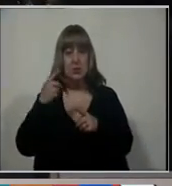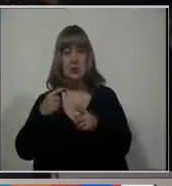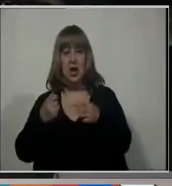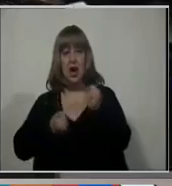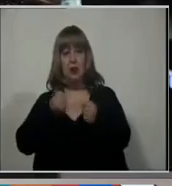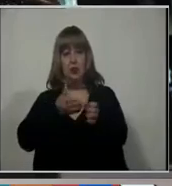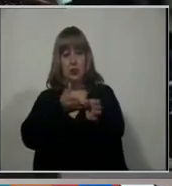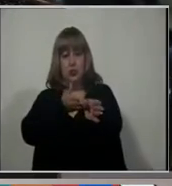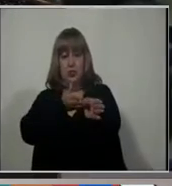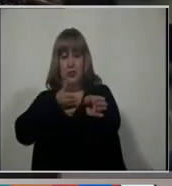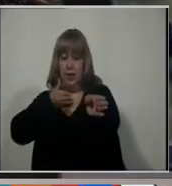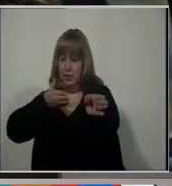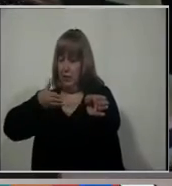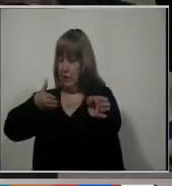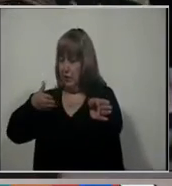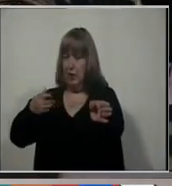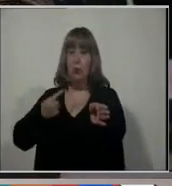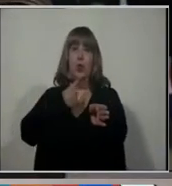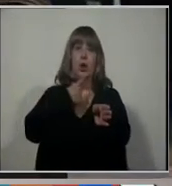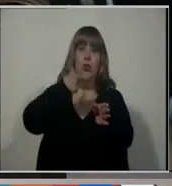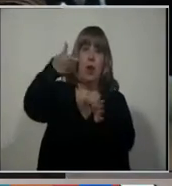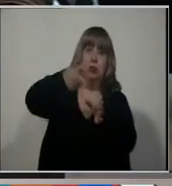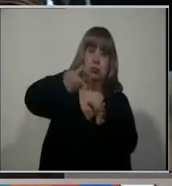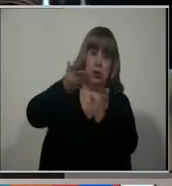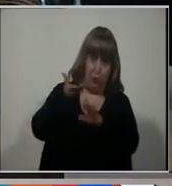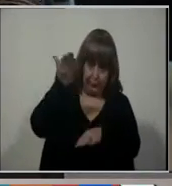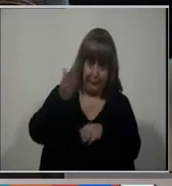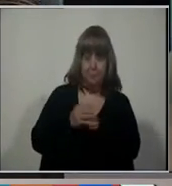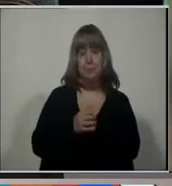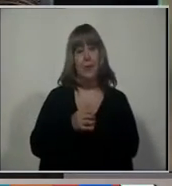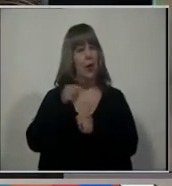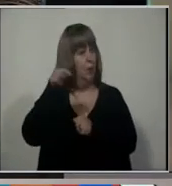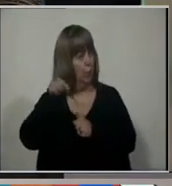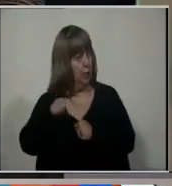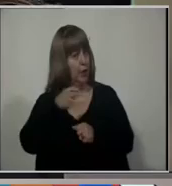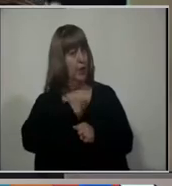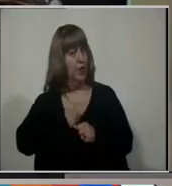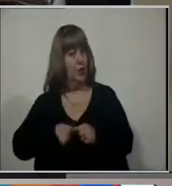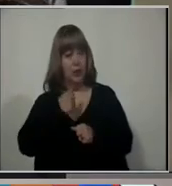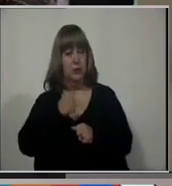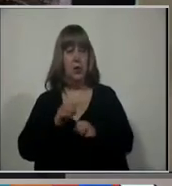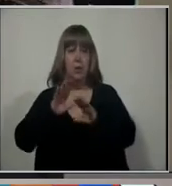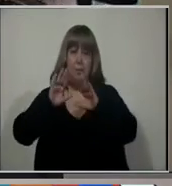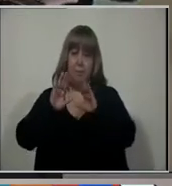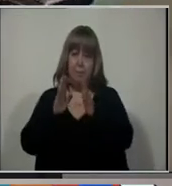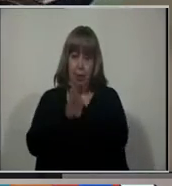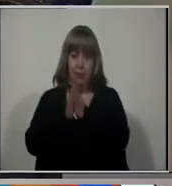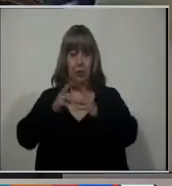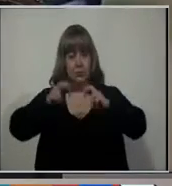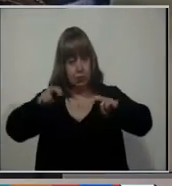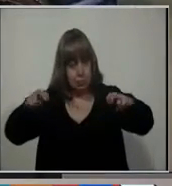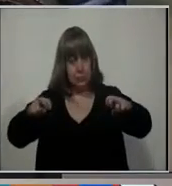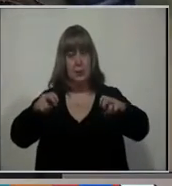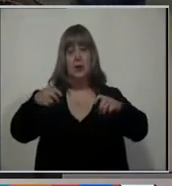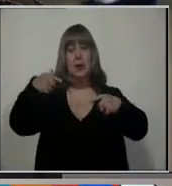¿no? Sí, por ahora, el gobierno ha pedido detener la suba en los precios de los